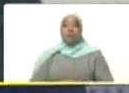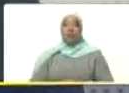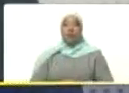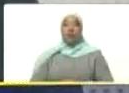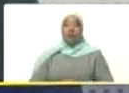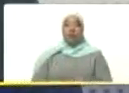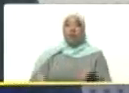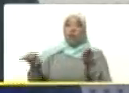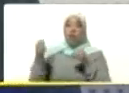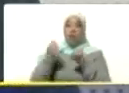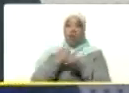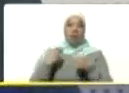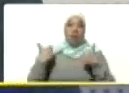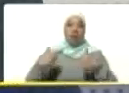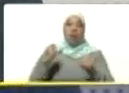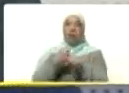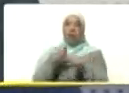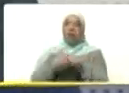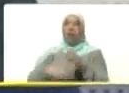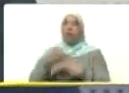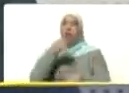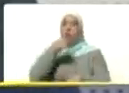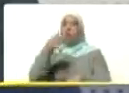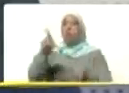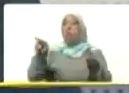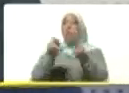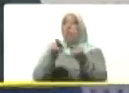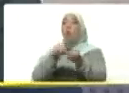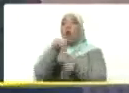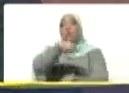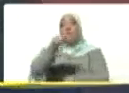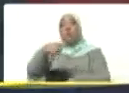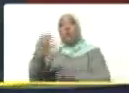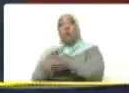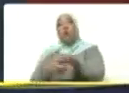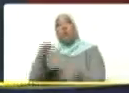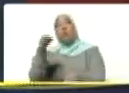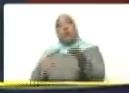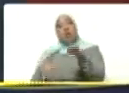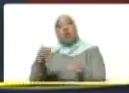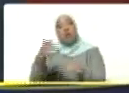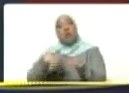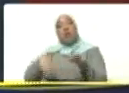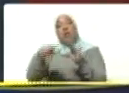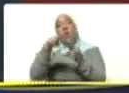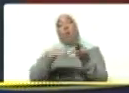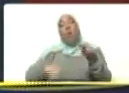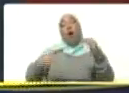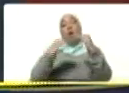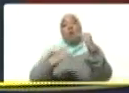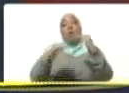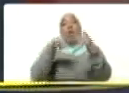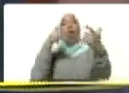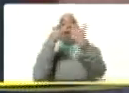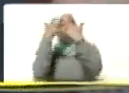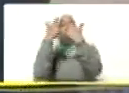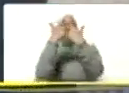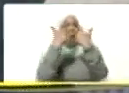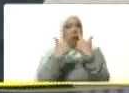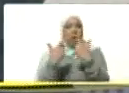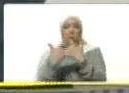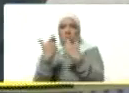Not sharing inequality, injustice and war. Y no llevar a cabo la injusticia, la desigualdad y la guerra. Not